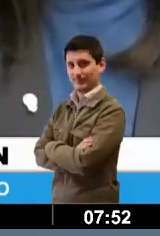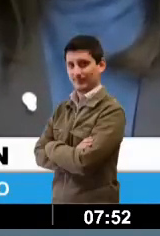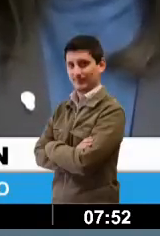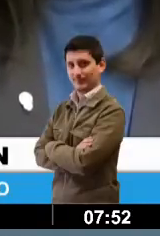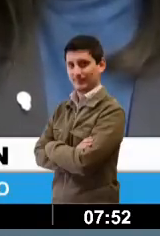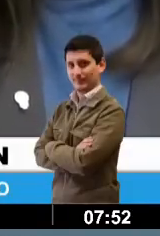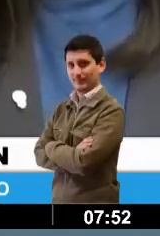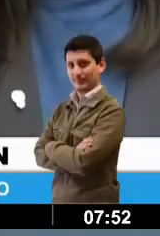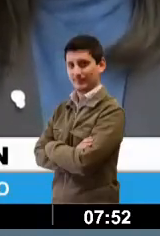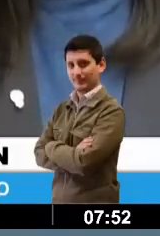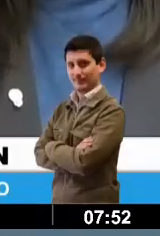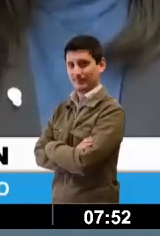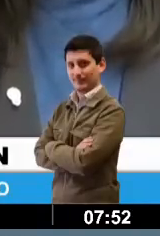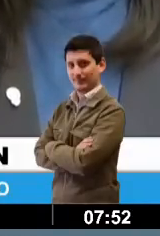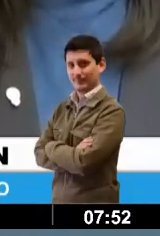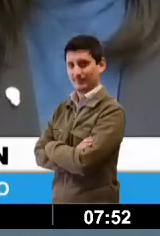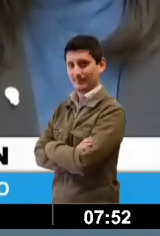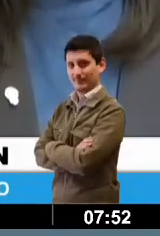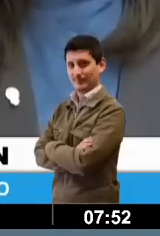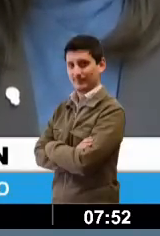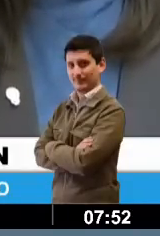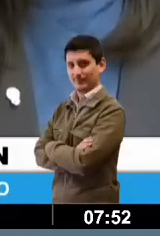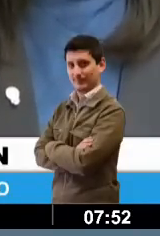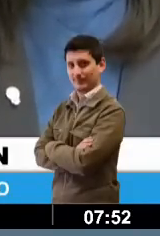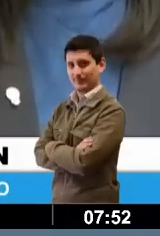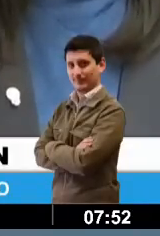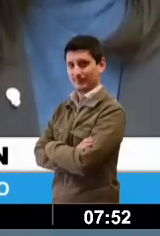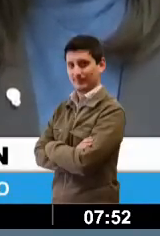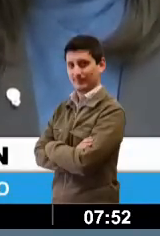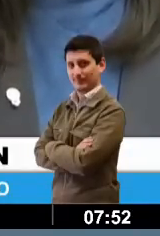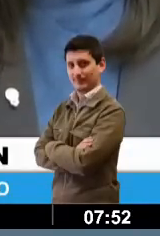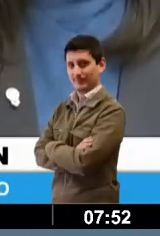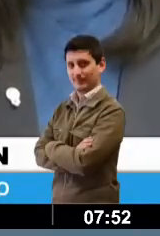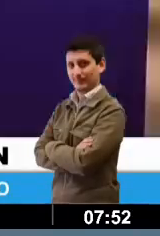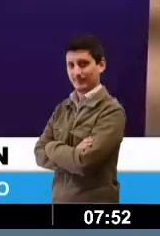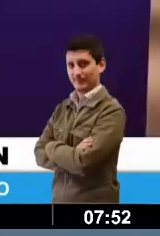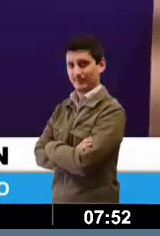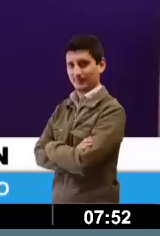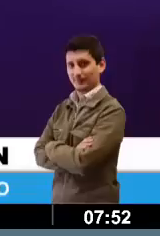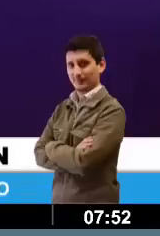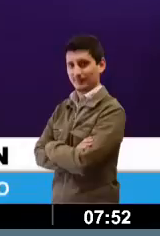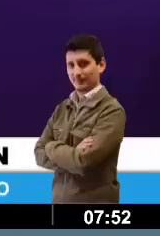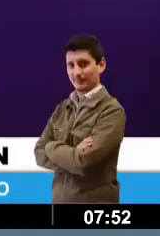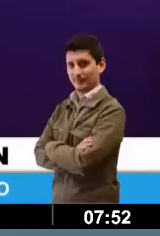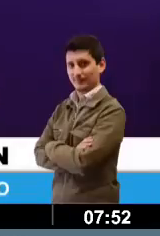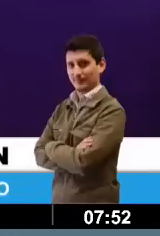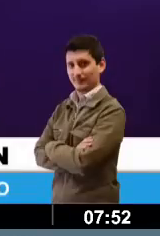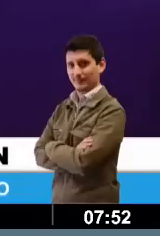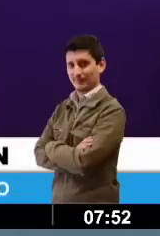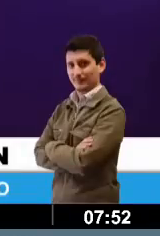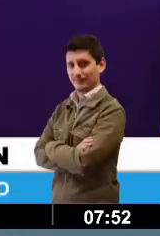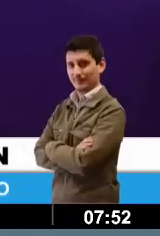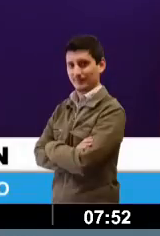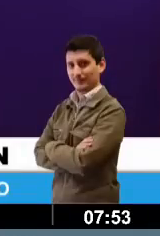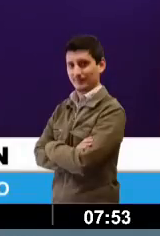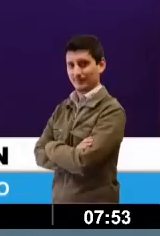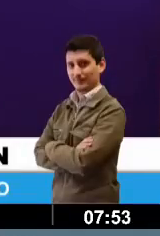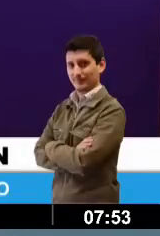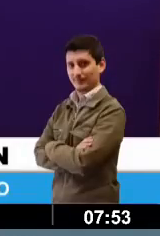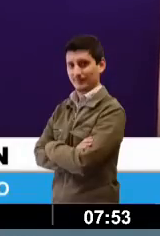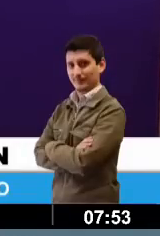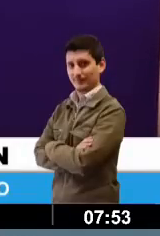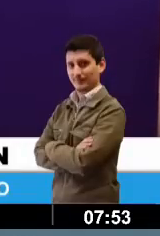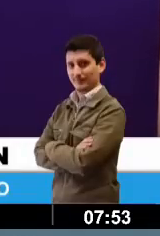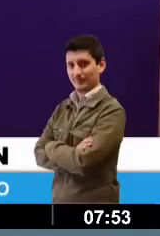juicio político impulsado por la oposición durante el gobierno de Gabriel Boric y junto al de la ex ministra del Interior, Izquia Siches, es el que tiene más capítulos, con 7